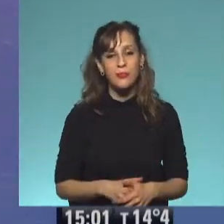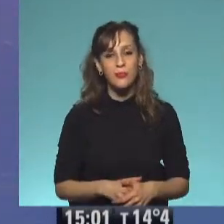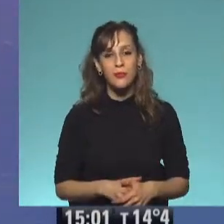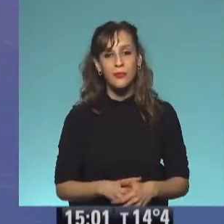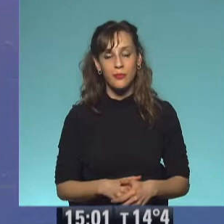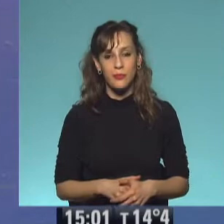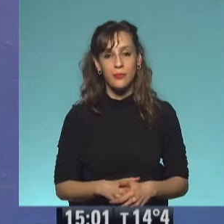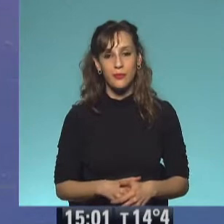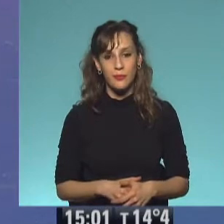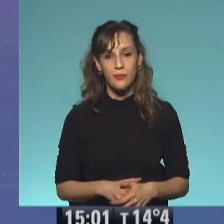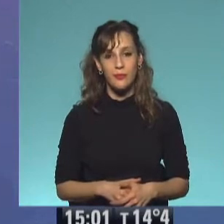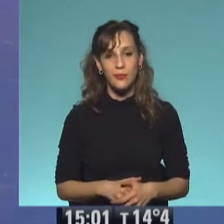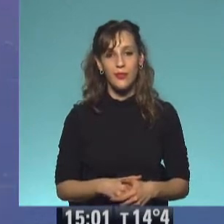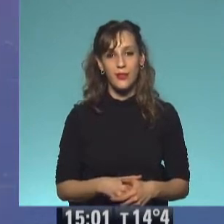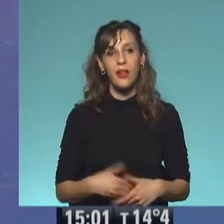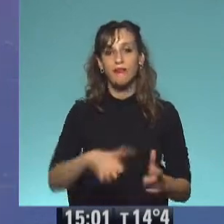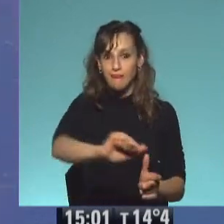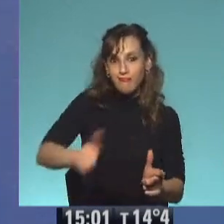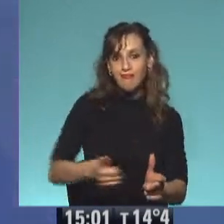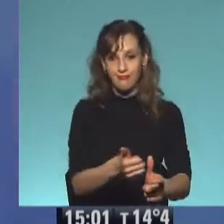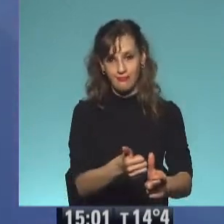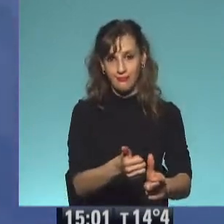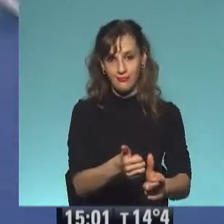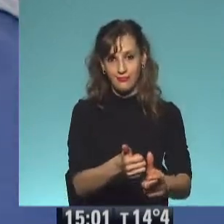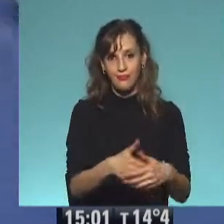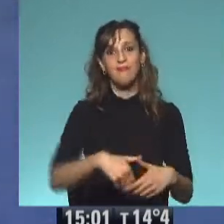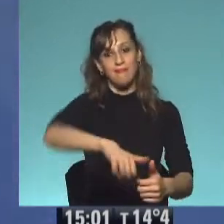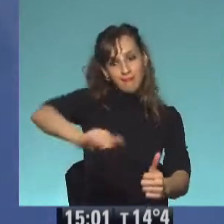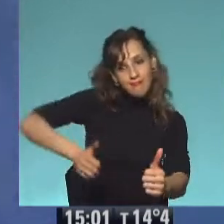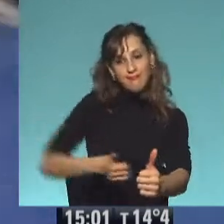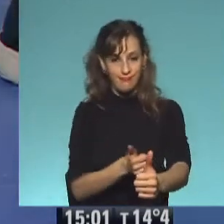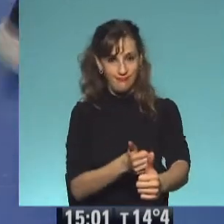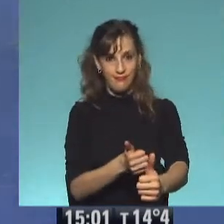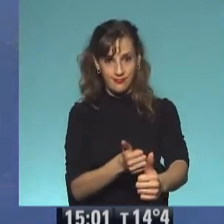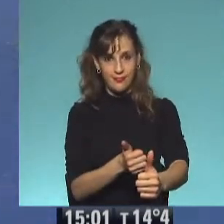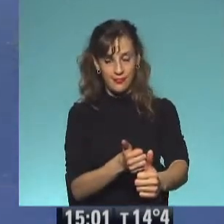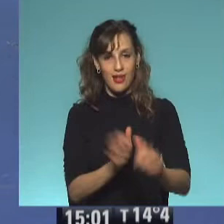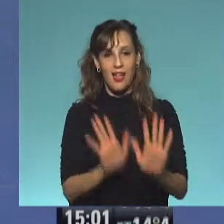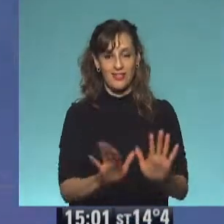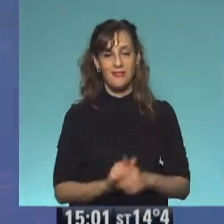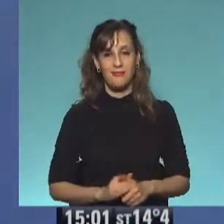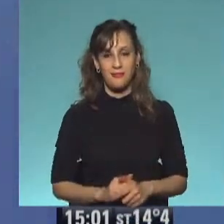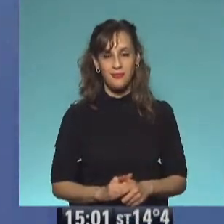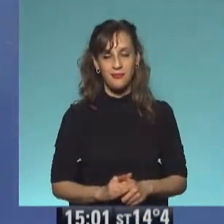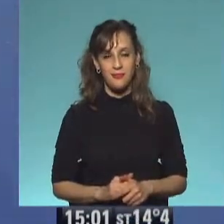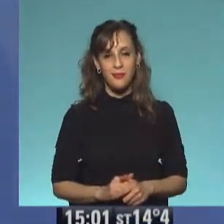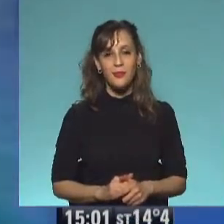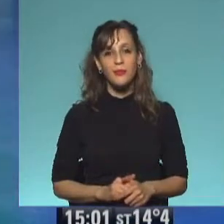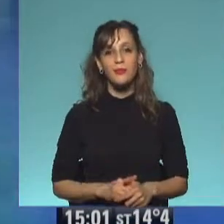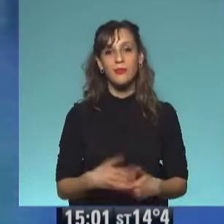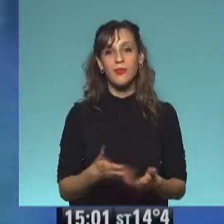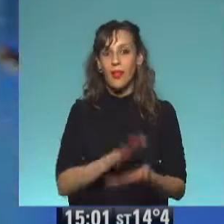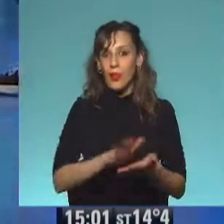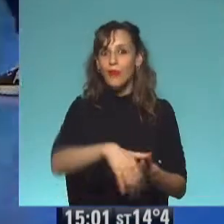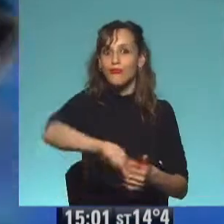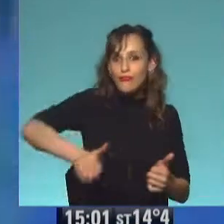uno dos tres la visita de piso de piedra 10